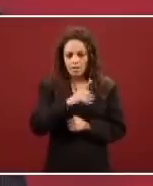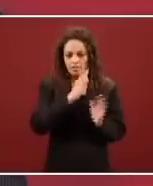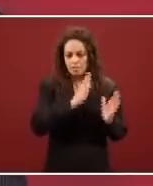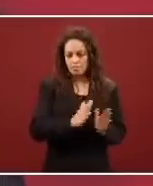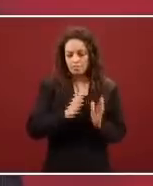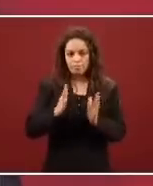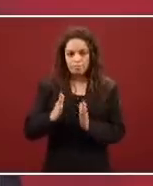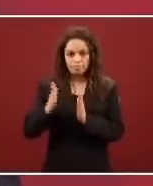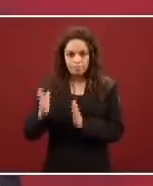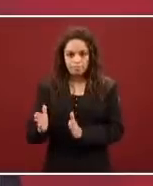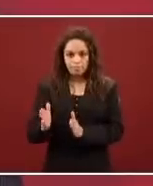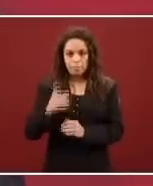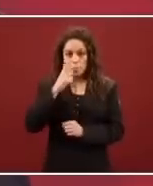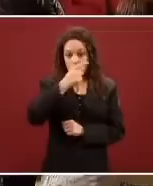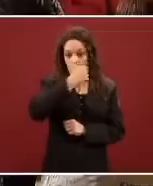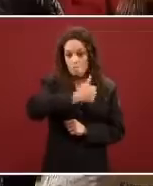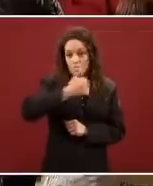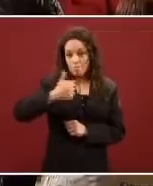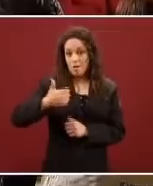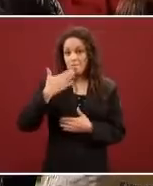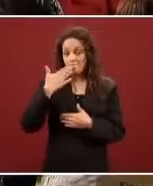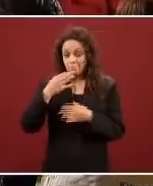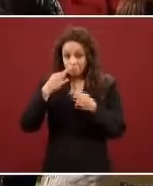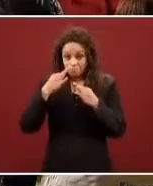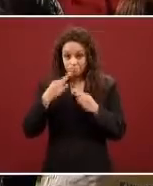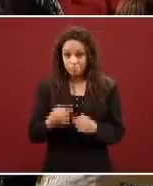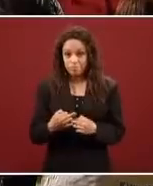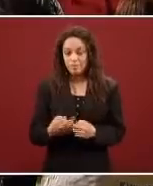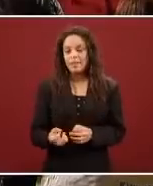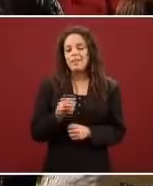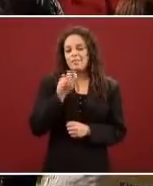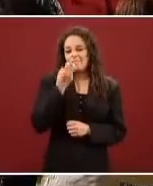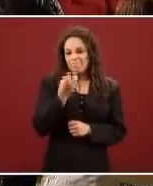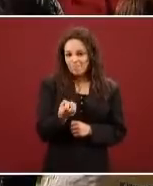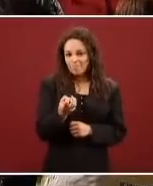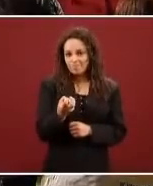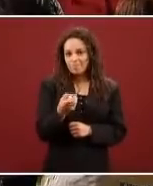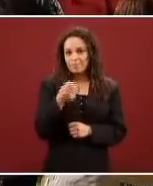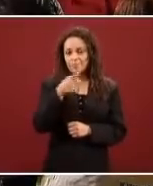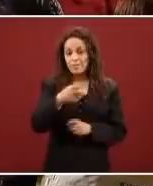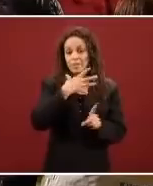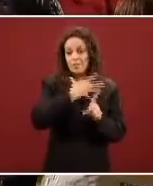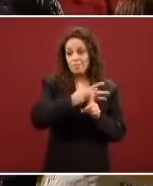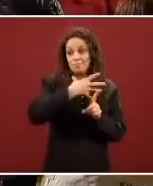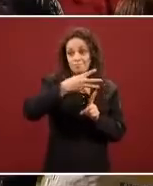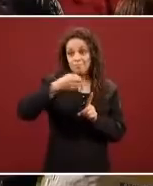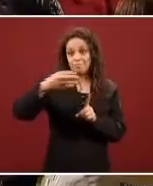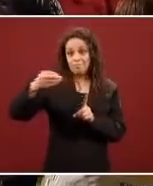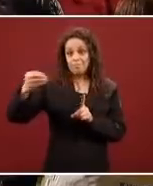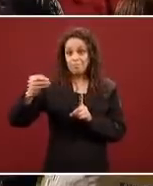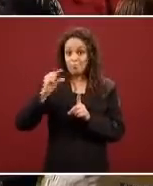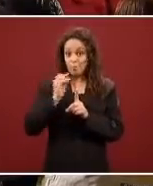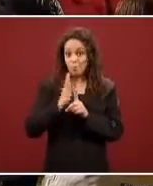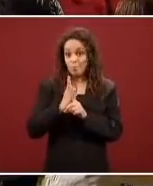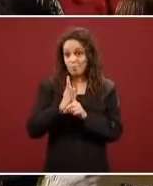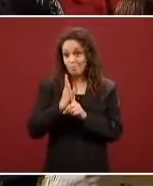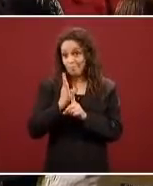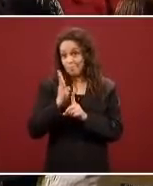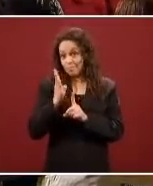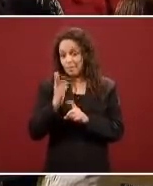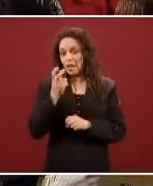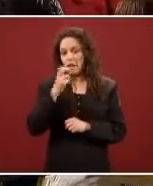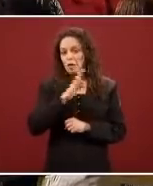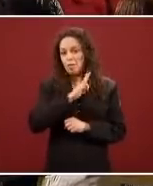intensidad adecuada para cada una de ellas, precisamente este pico epidémico que pudiéramos verlo en las